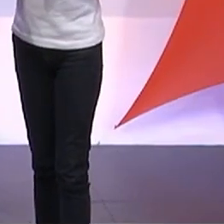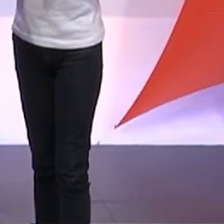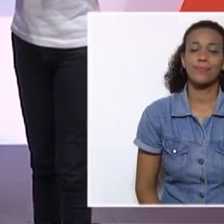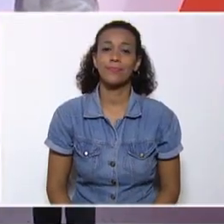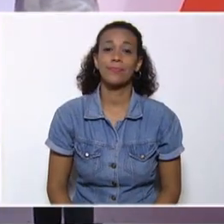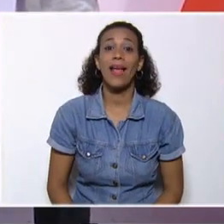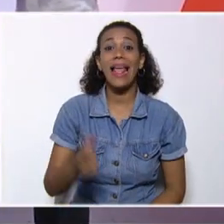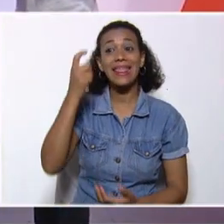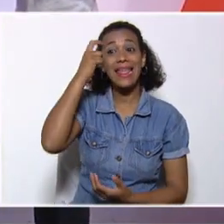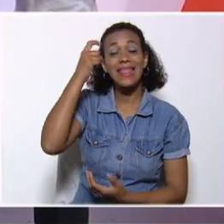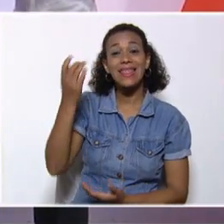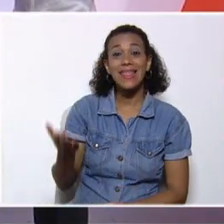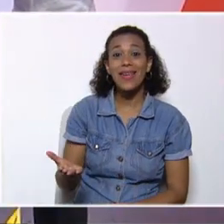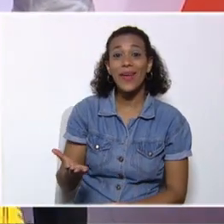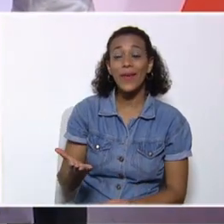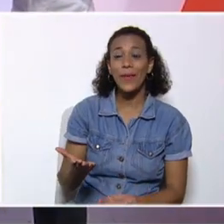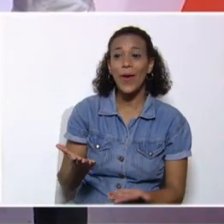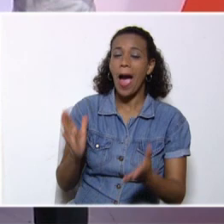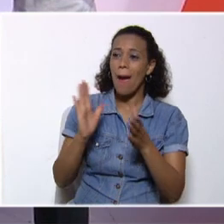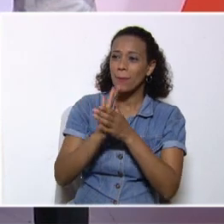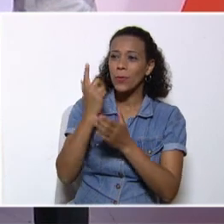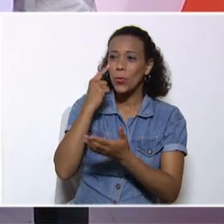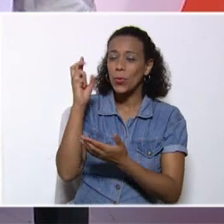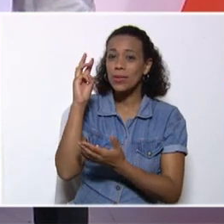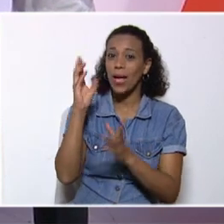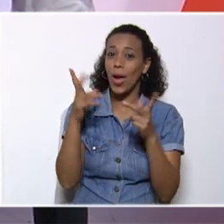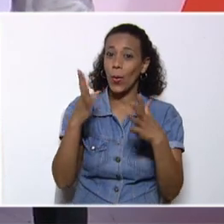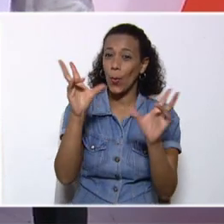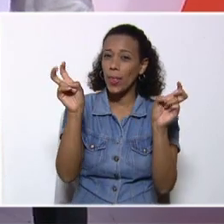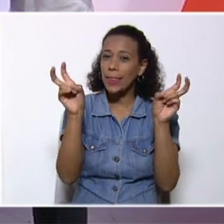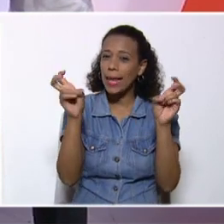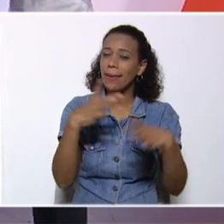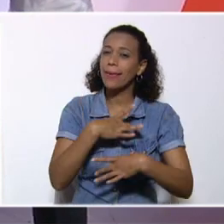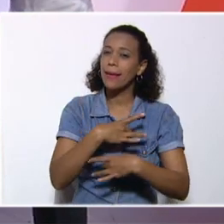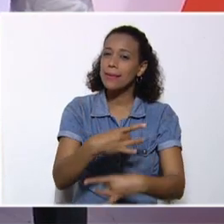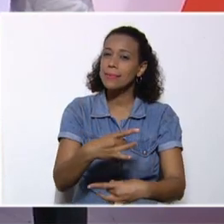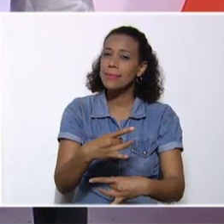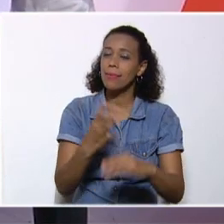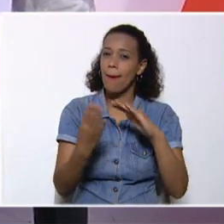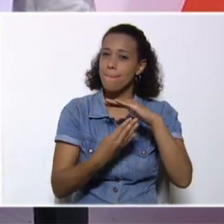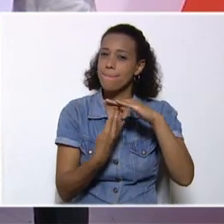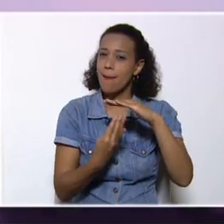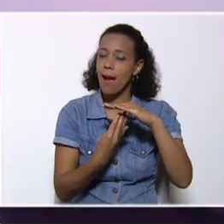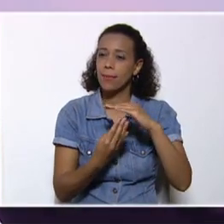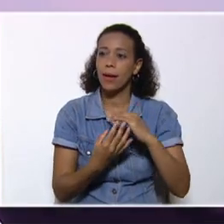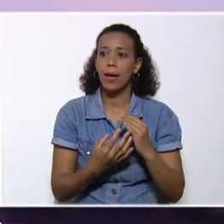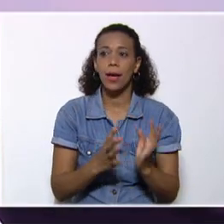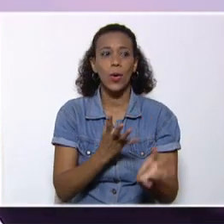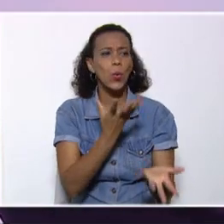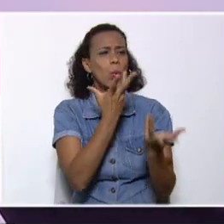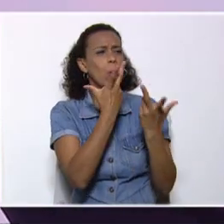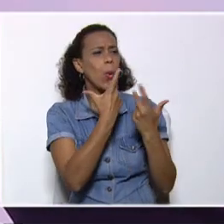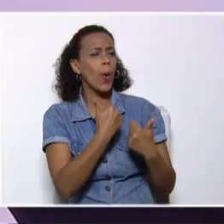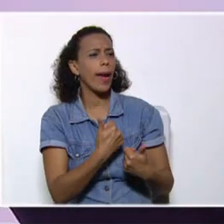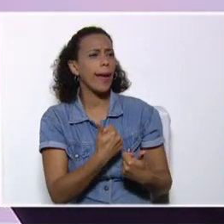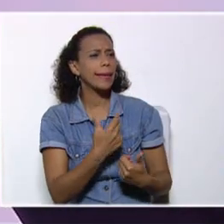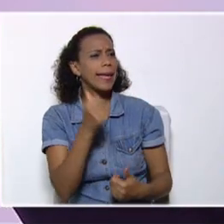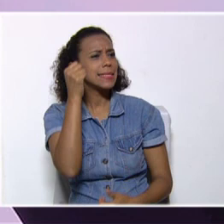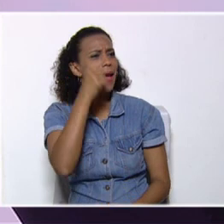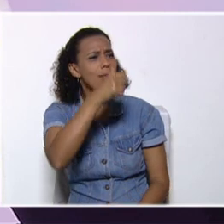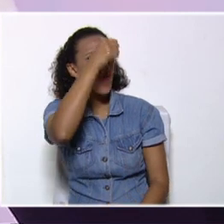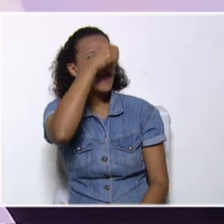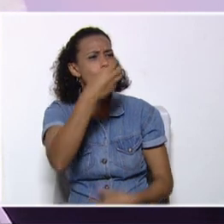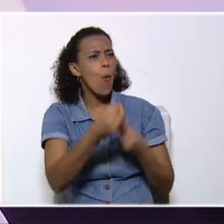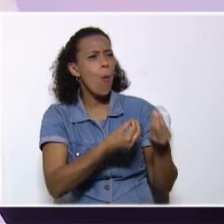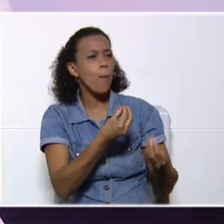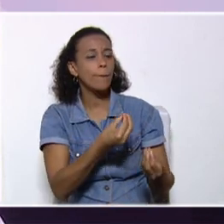El día de hoy, Inés, como dijimos, tenemos un tema bastante interesante. Y bueno, cuéntame, ¿cómo pasaste el fin de